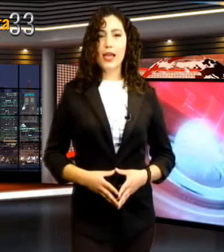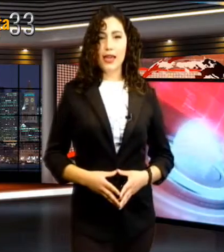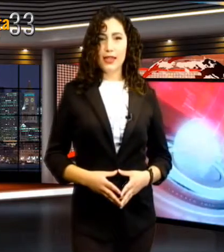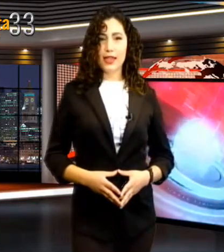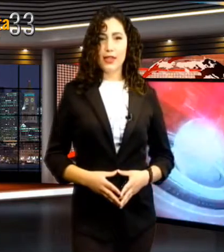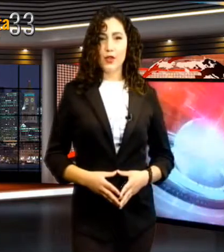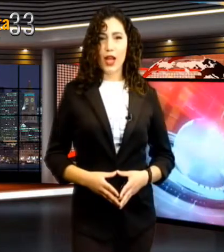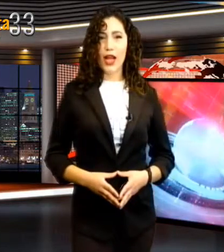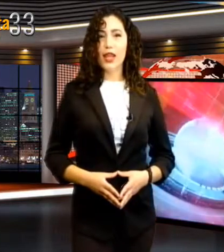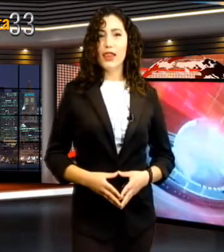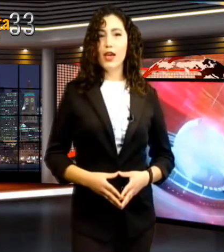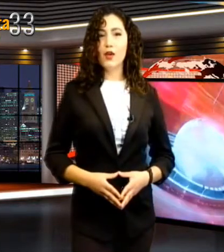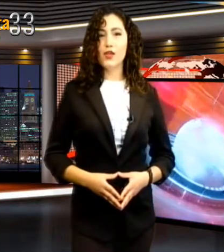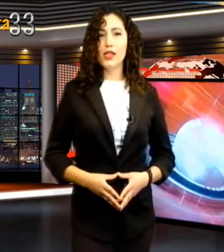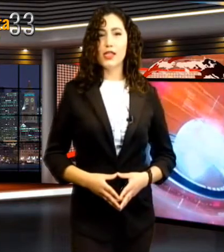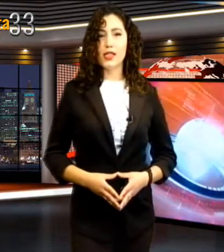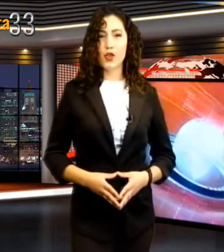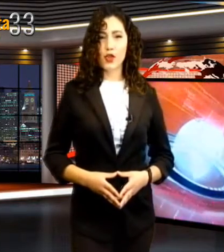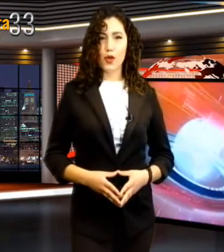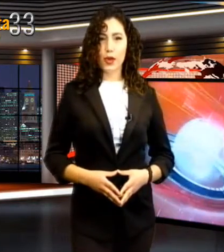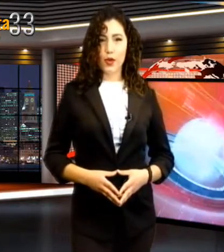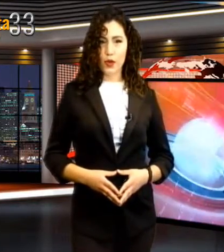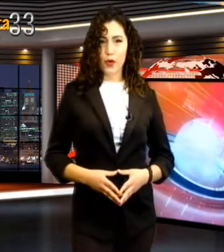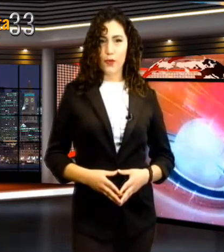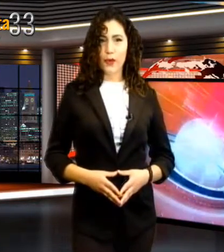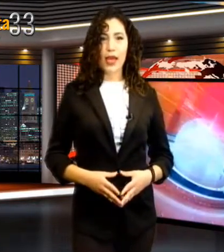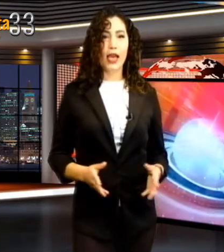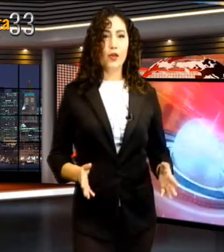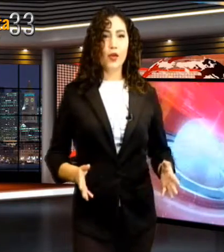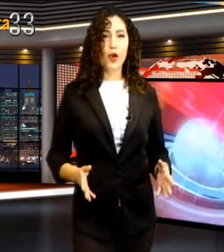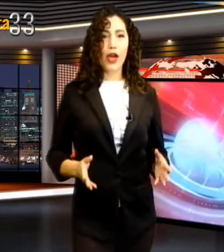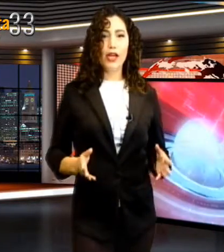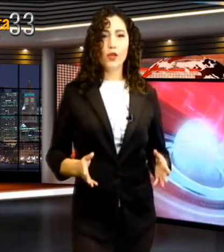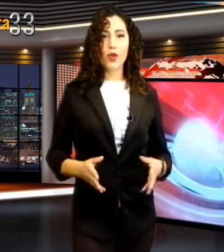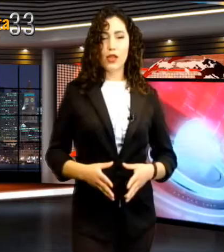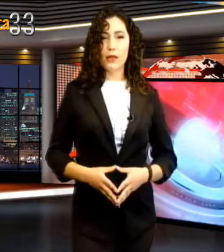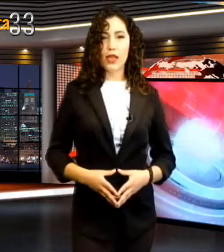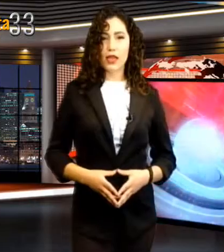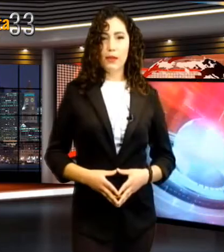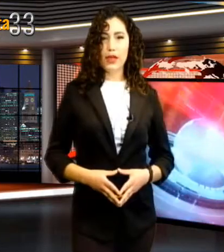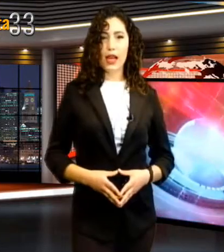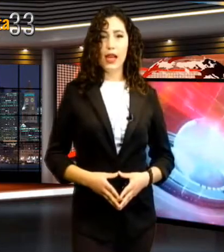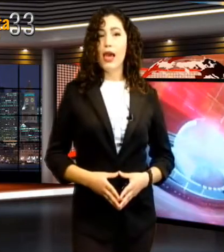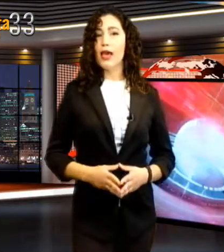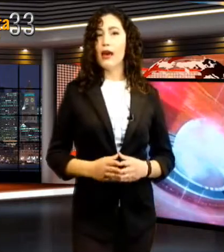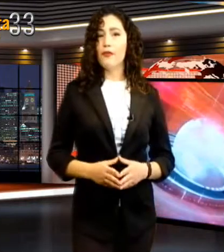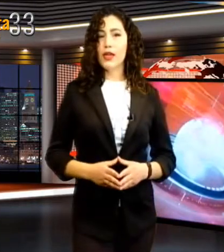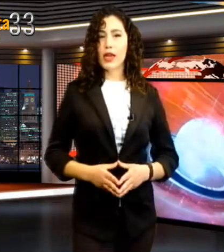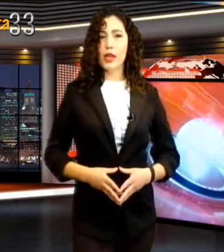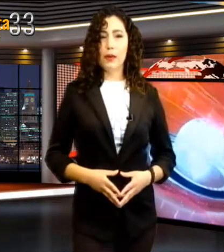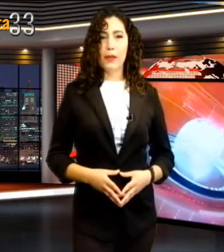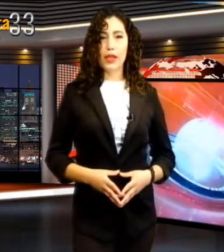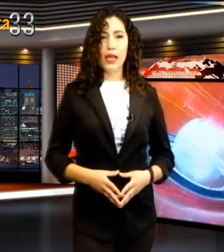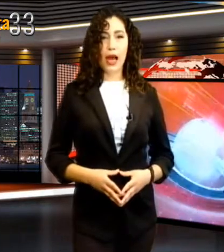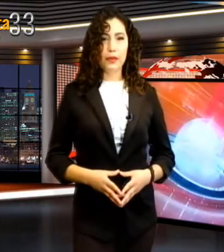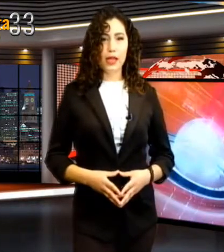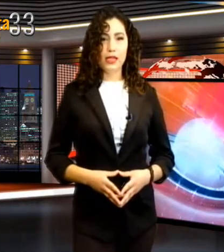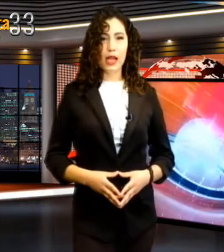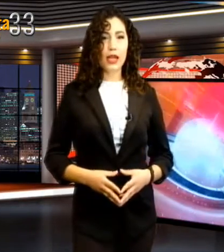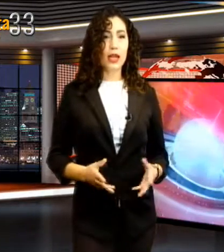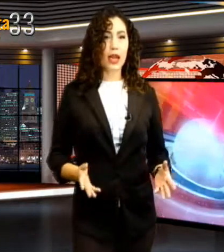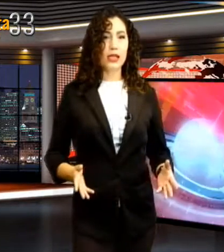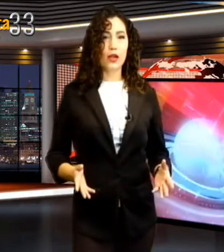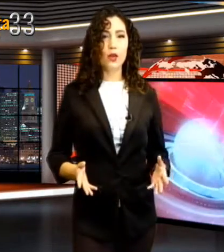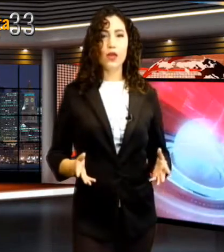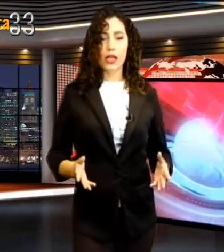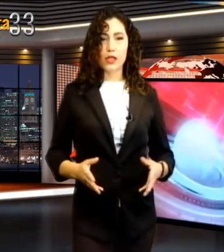el Día Internacional de Concienciación sobre el Ruido. El ruido es un contaminante ambiental que afecta gravemente al